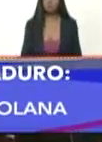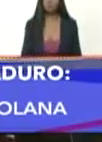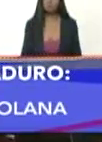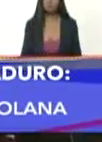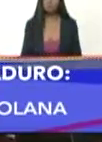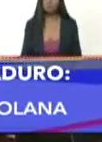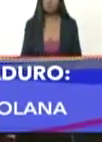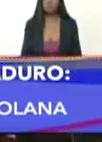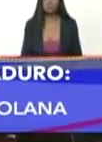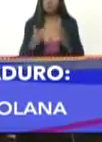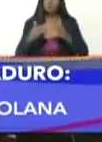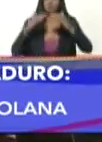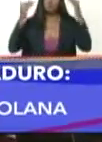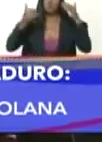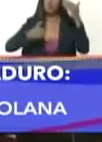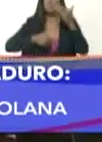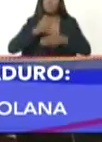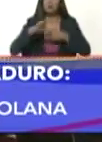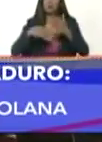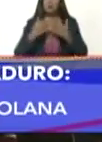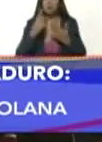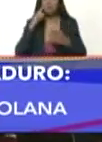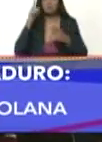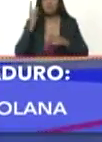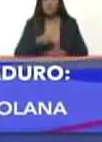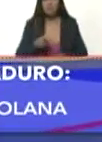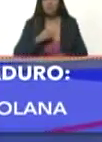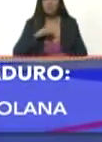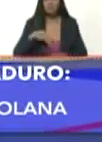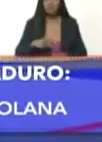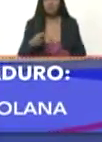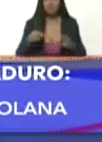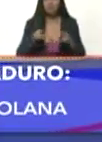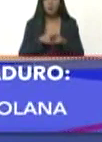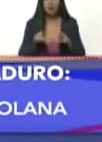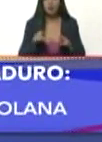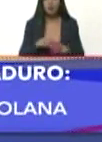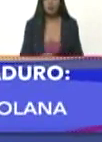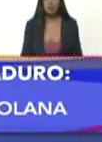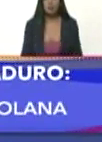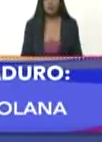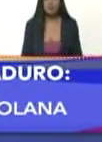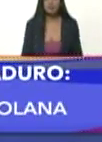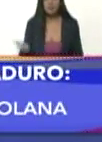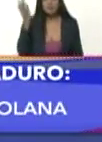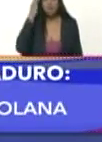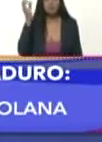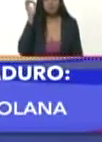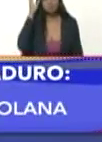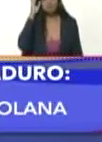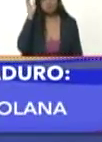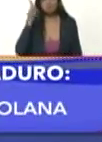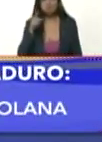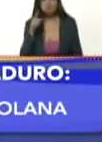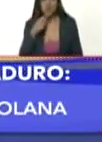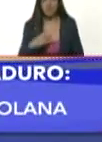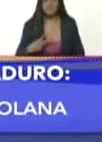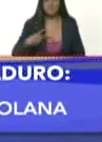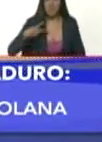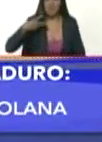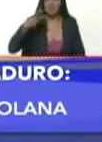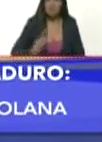para magnificar, como debemos, la sabiduría, la inteligencia, la